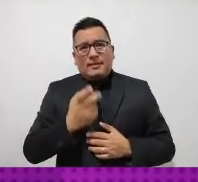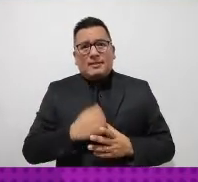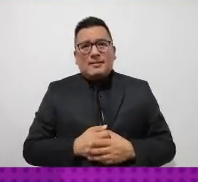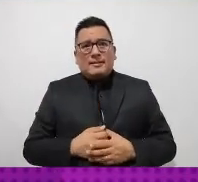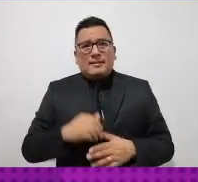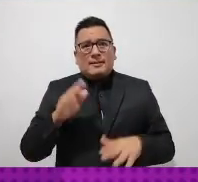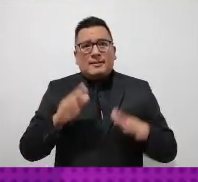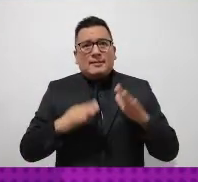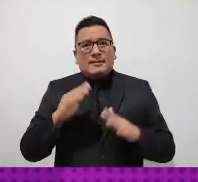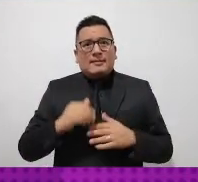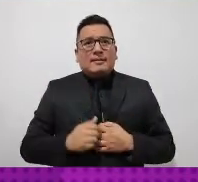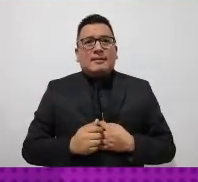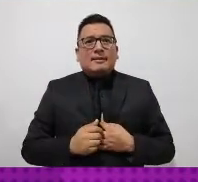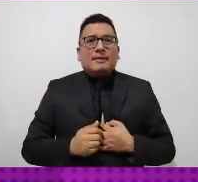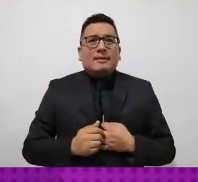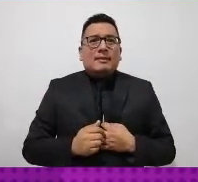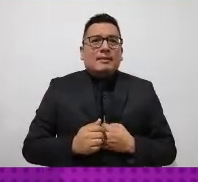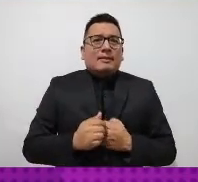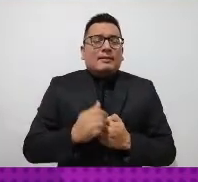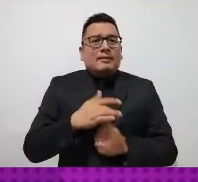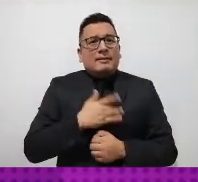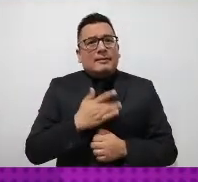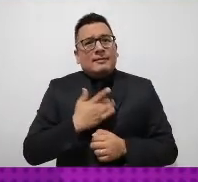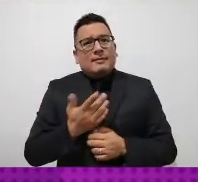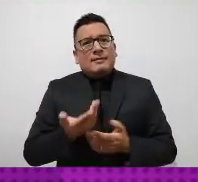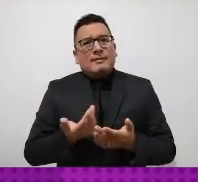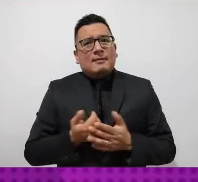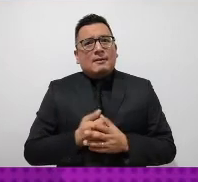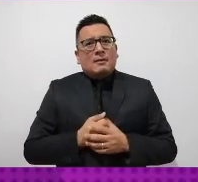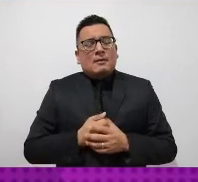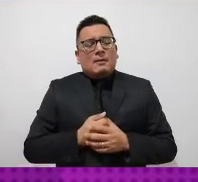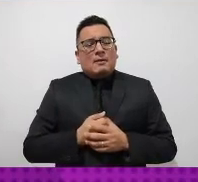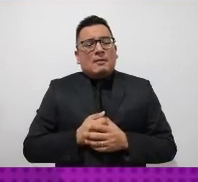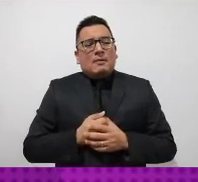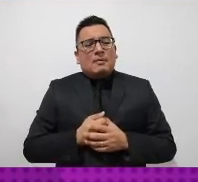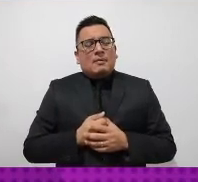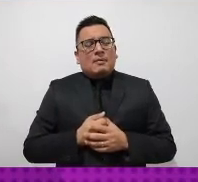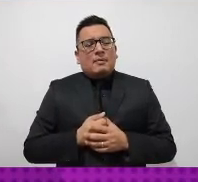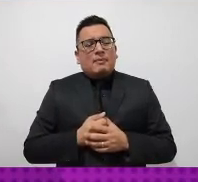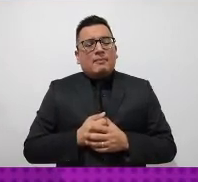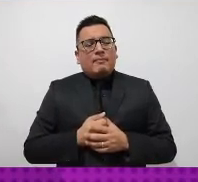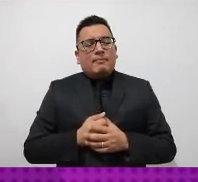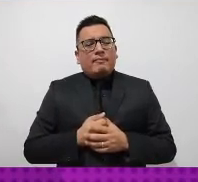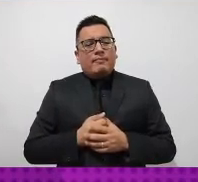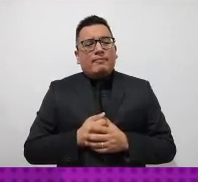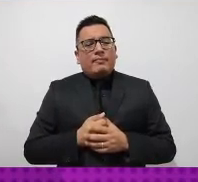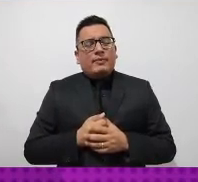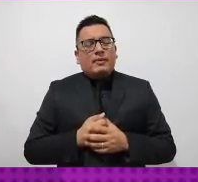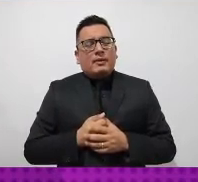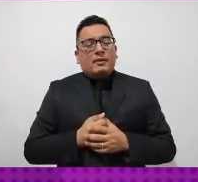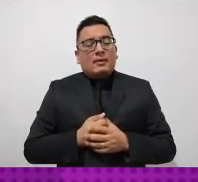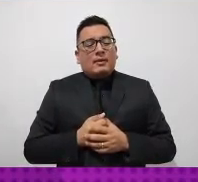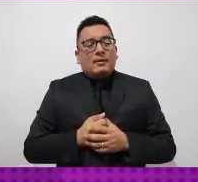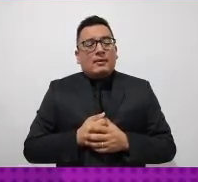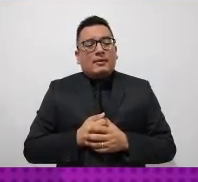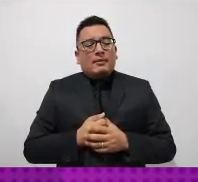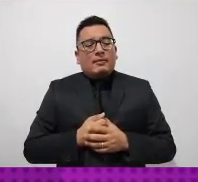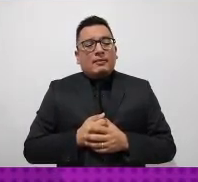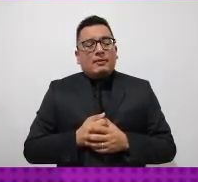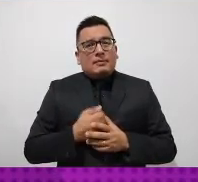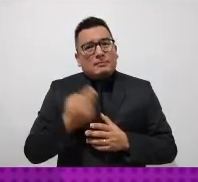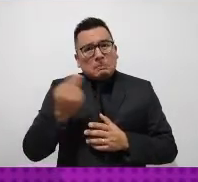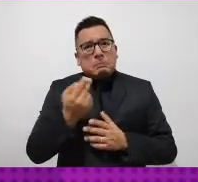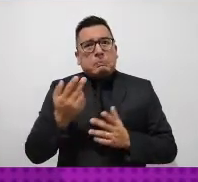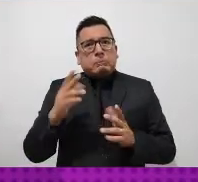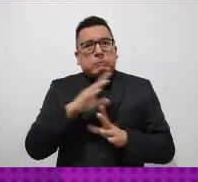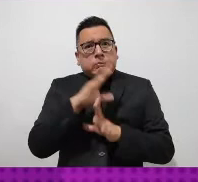Entonces, muchas veces considero que pudiera estar el detalle en precisamente tener toda la